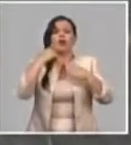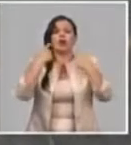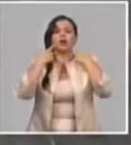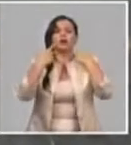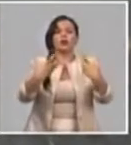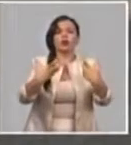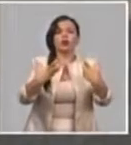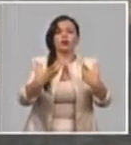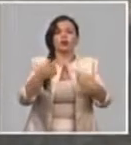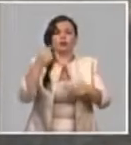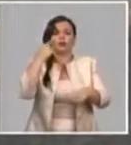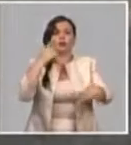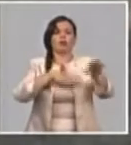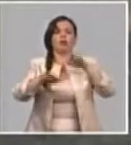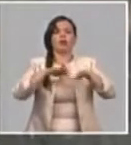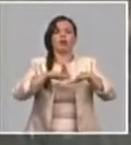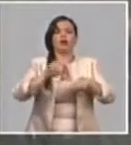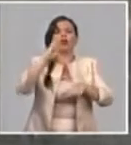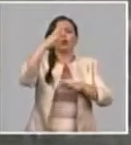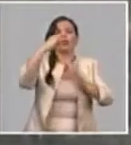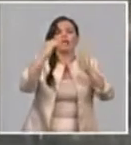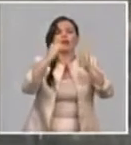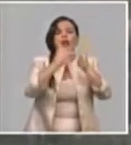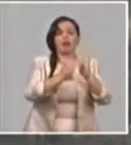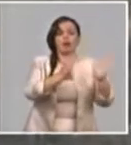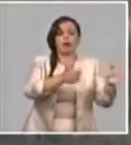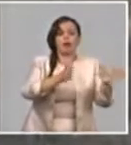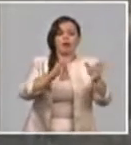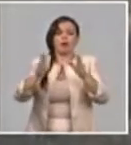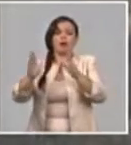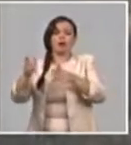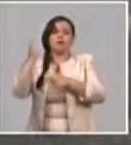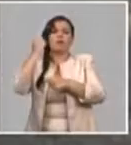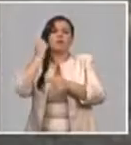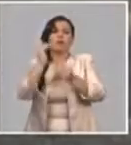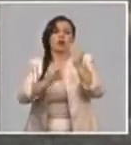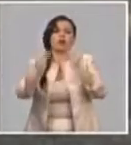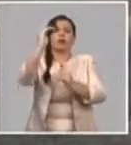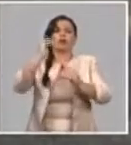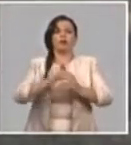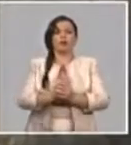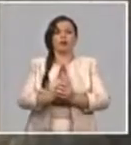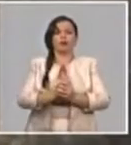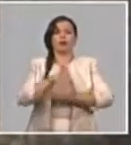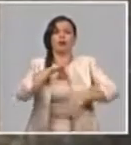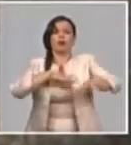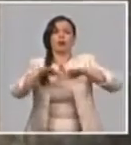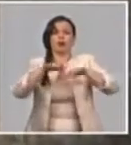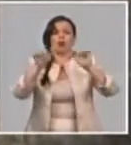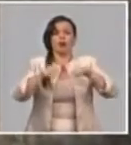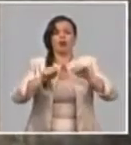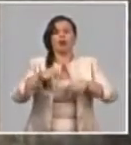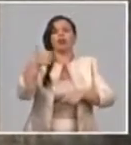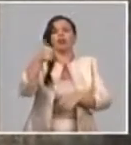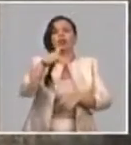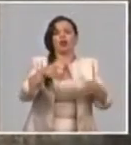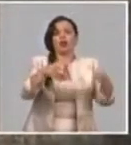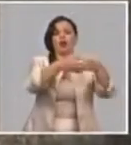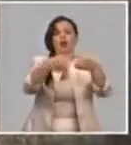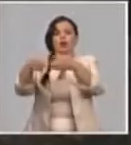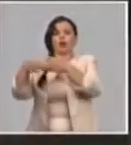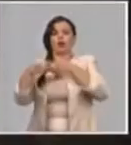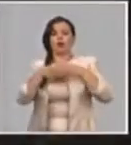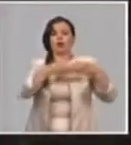proyectaron 3.000 hectáreas por encima de lo previsto. Para la preparación de estas tierras fueron abanderados 10 pelotones en toda la